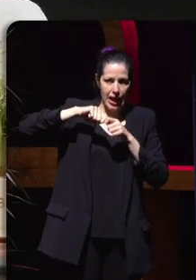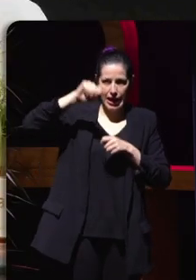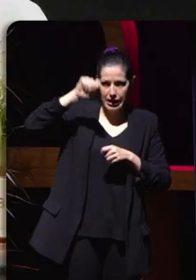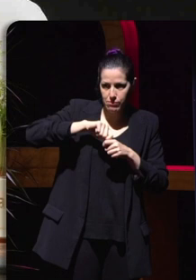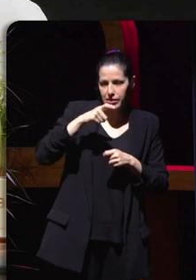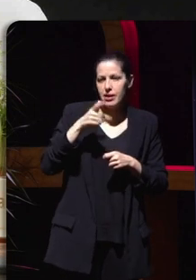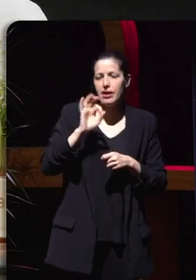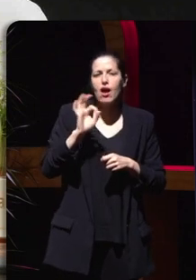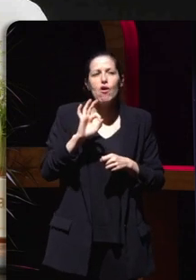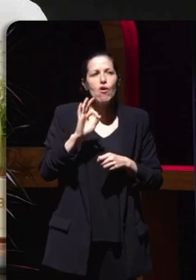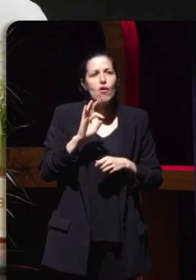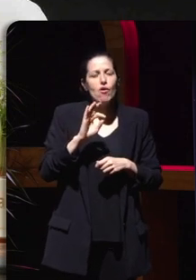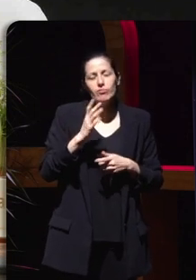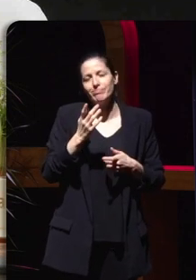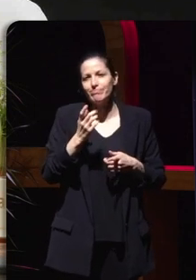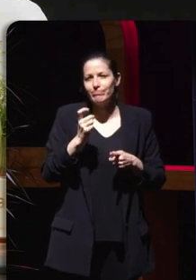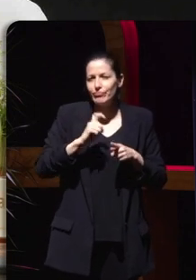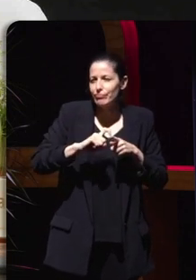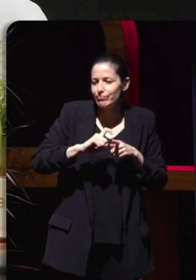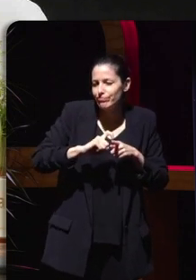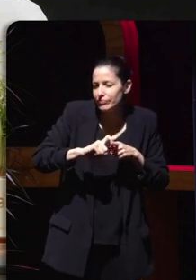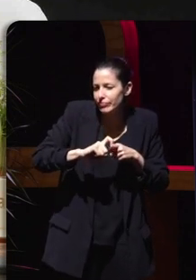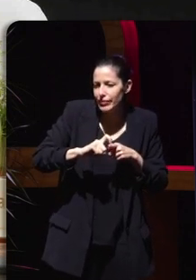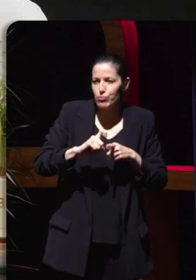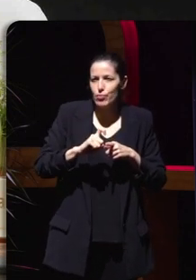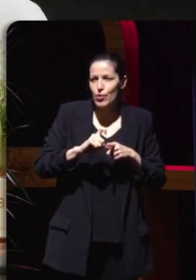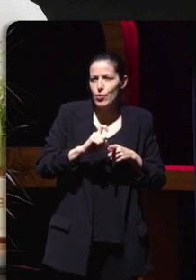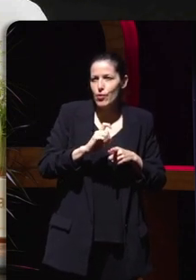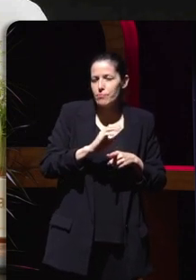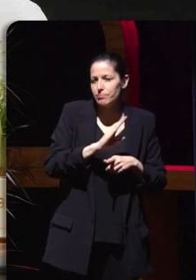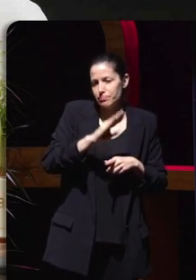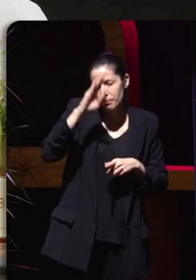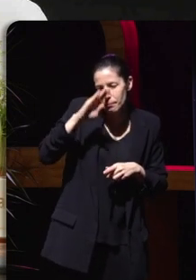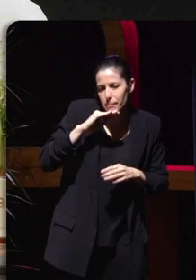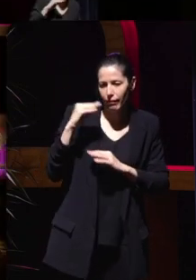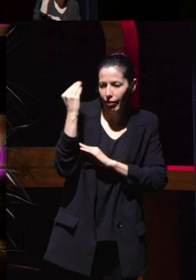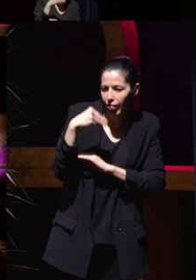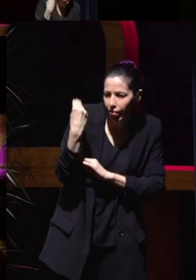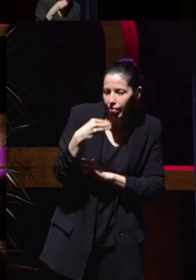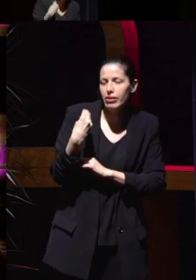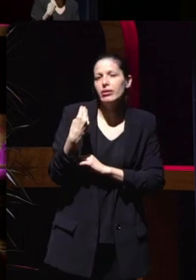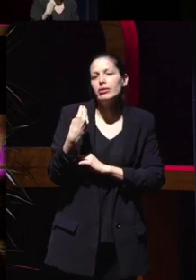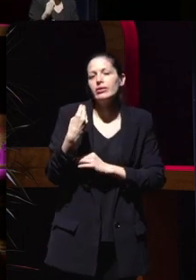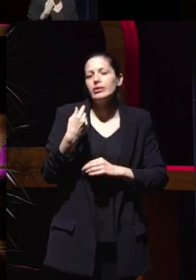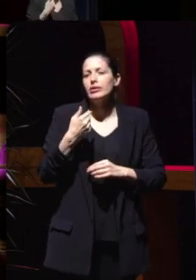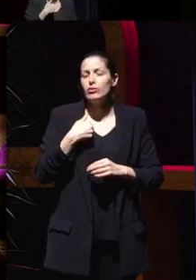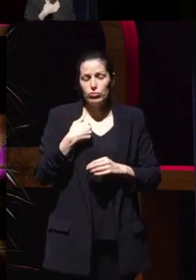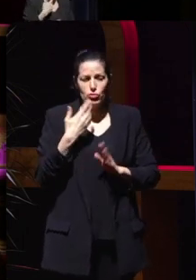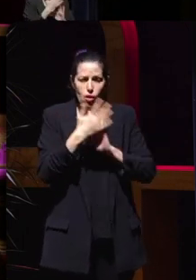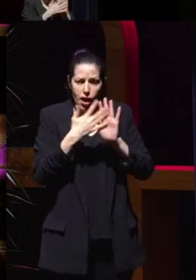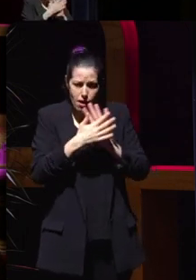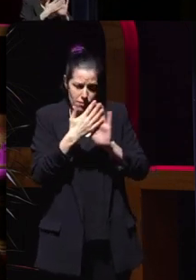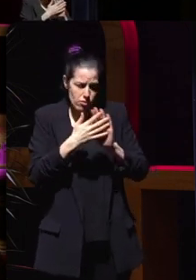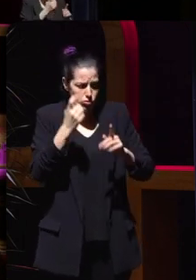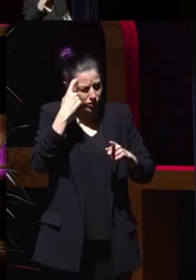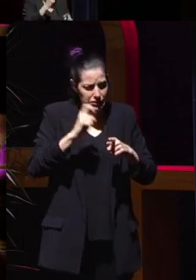y te lo digo porque me ha hecho muchas gracias hace poco justamente Yo también con un psicólogo de típicas cosas que me habían pasado a mí me dice o sea que